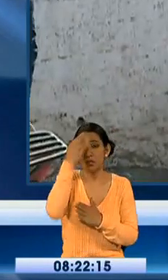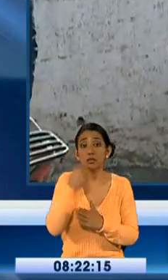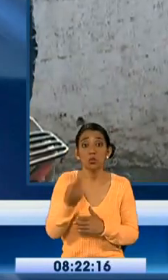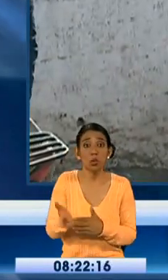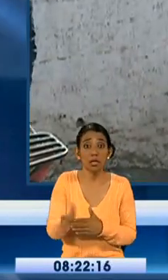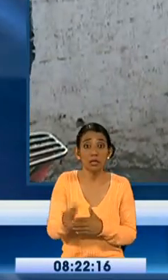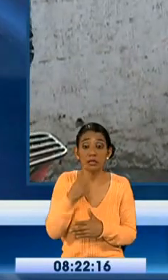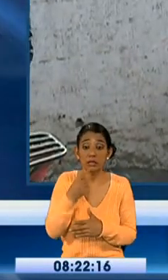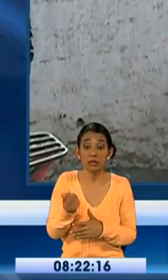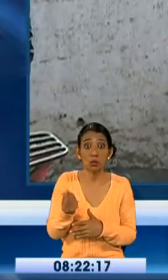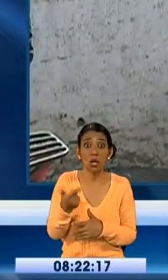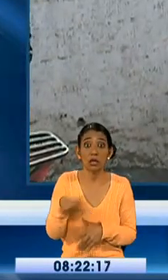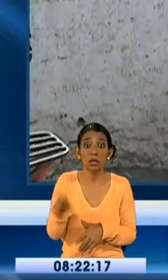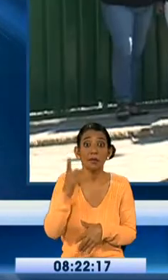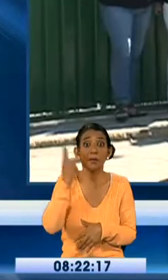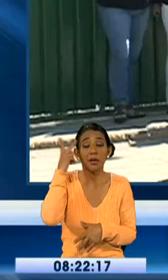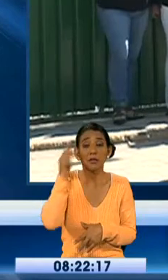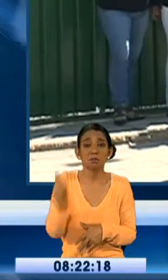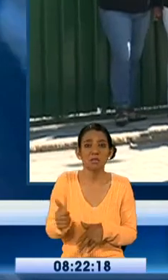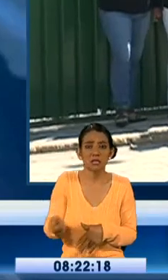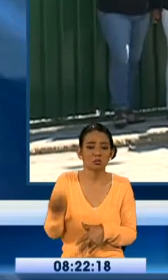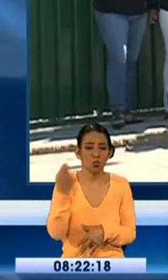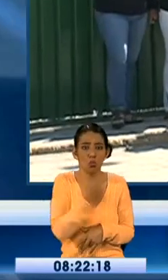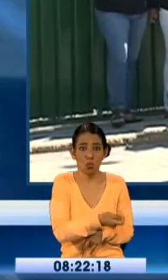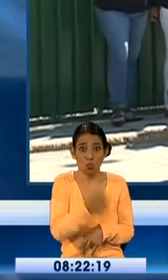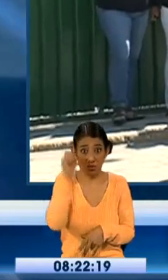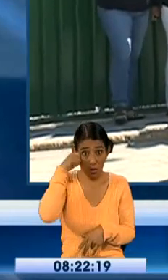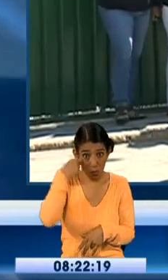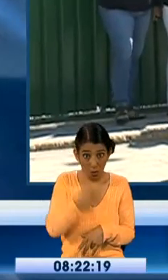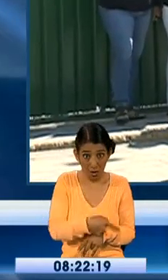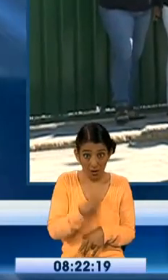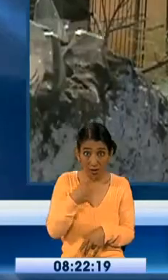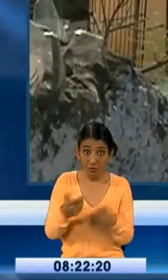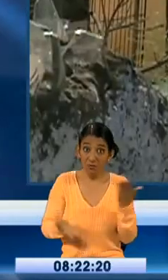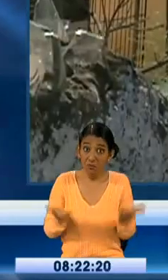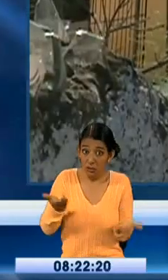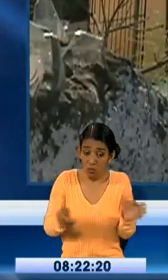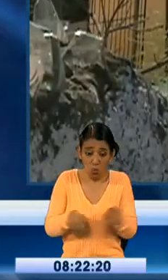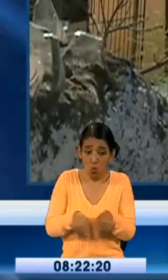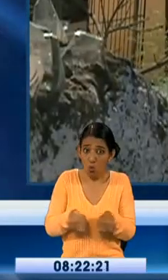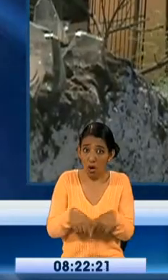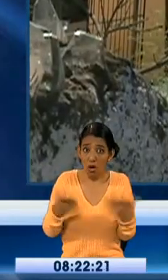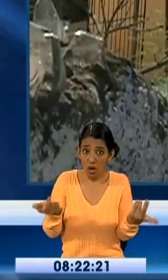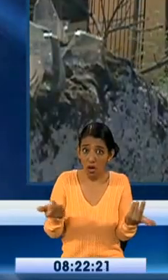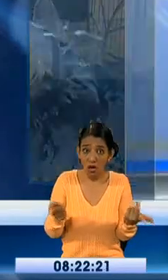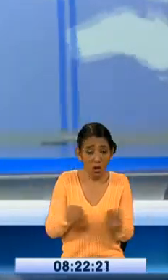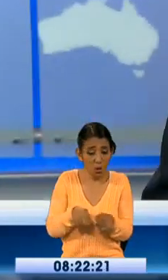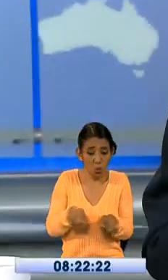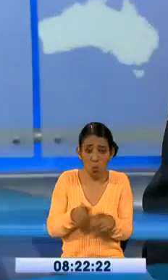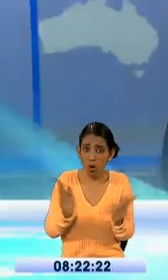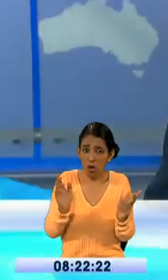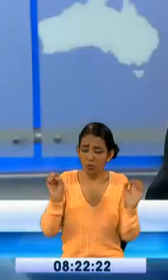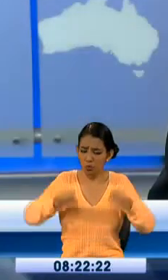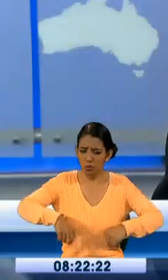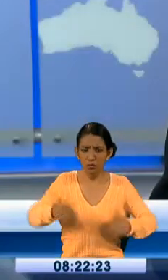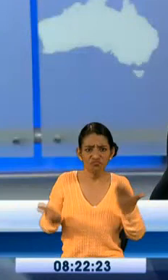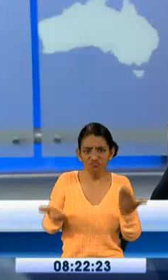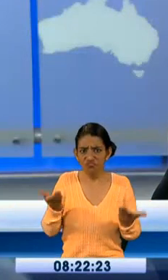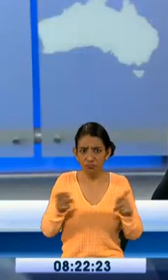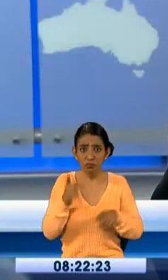dinero y que los padres son los que ponen. ¿Se acuerdan que había dicho los pesos, los equilibrios? Bueno, hay que ir teniendo equilibrios porque los